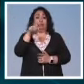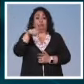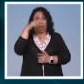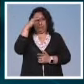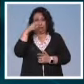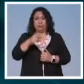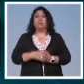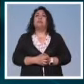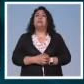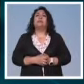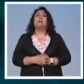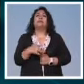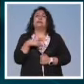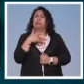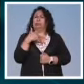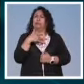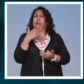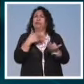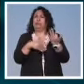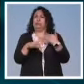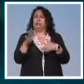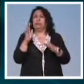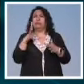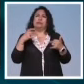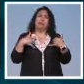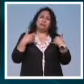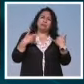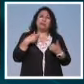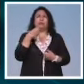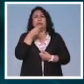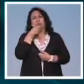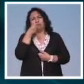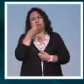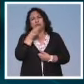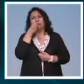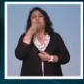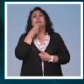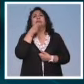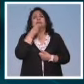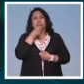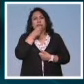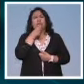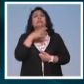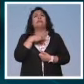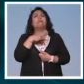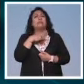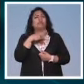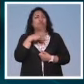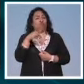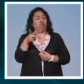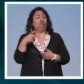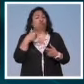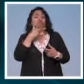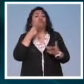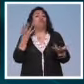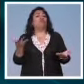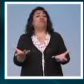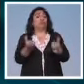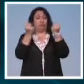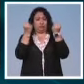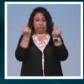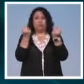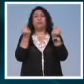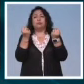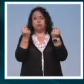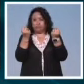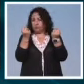la impresión a todos, jóvenes y viejos, de ser un salvador.